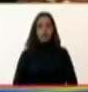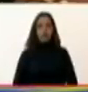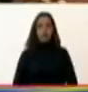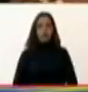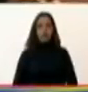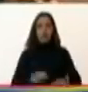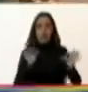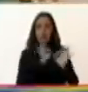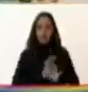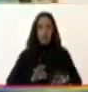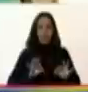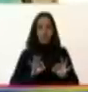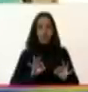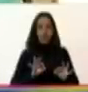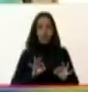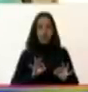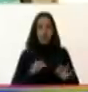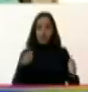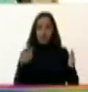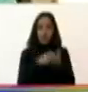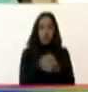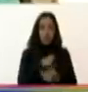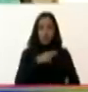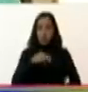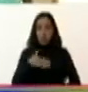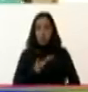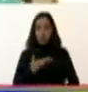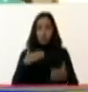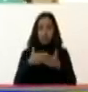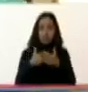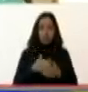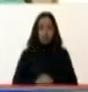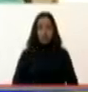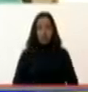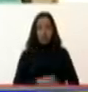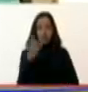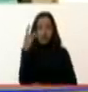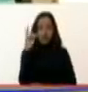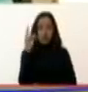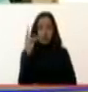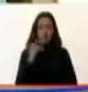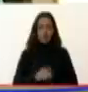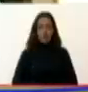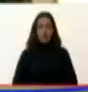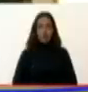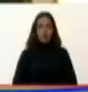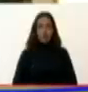nada ni nadie, ni golpe de Estado nos detendrán. Bolivia.